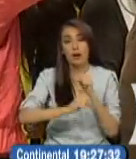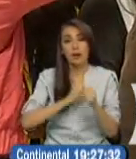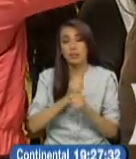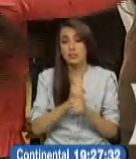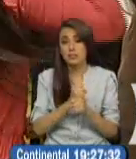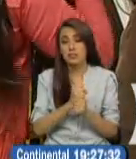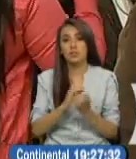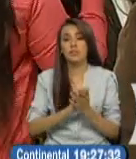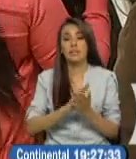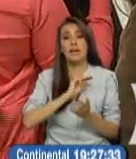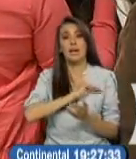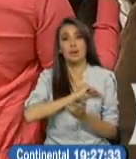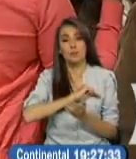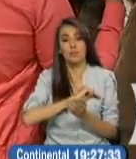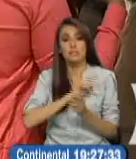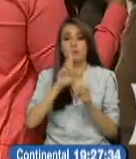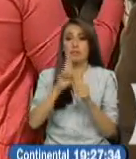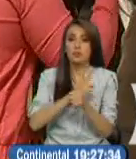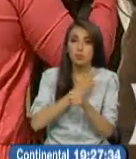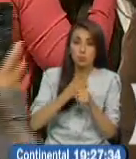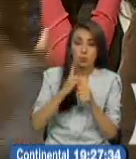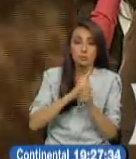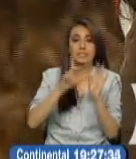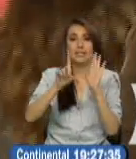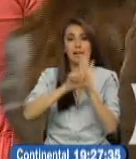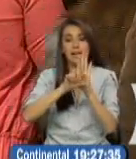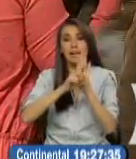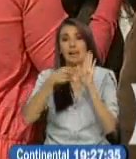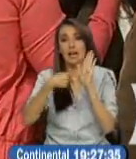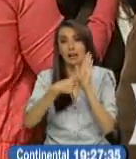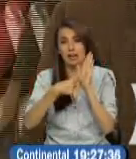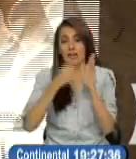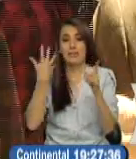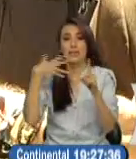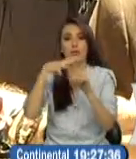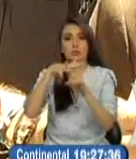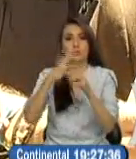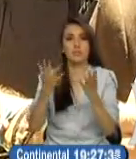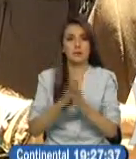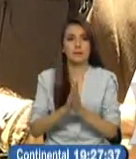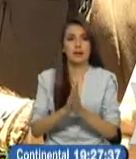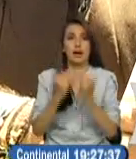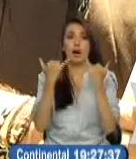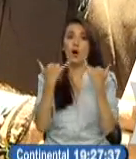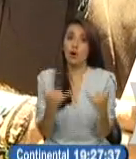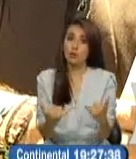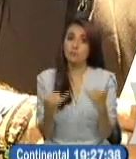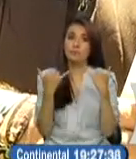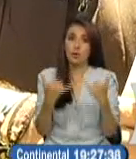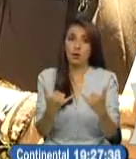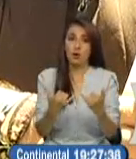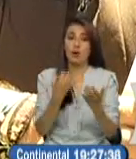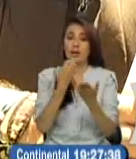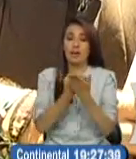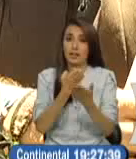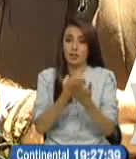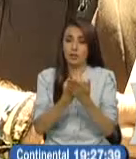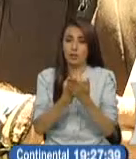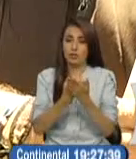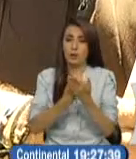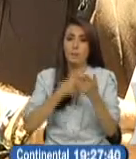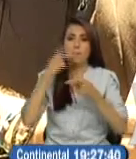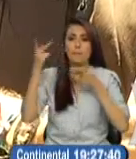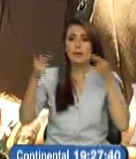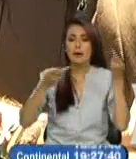empresas públicas utilicen, como indica la normativa, la catalogación inclusiva. Es hora de la economía popular y solidaria, es cuando